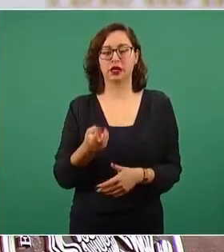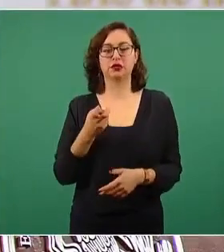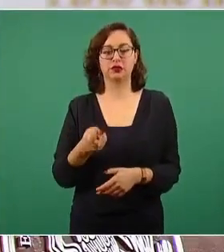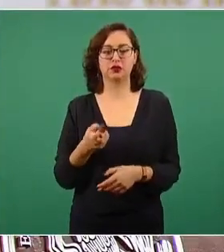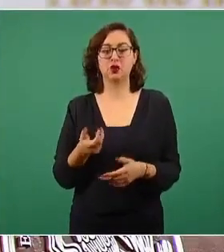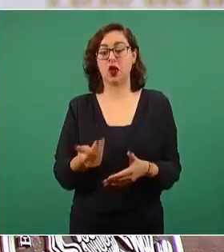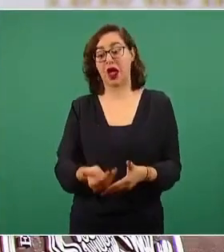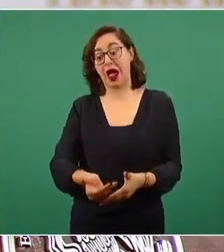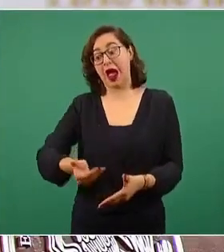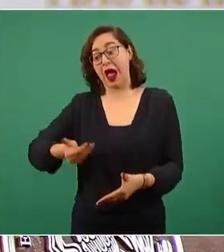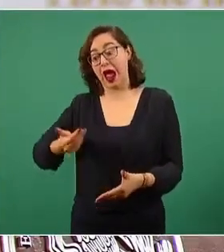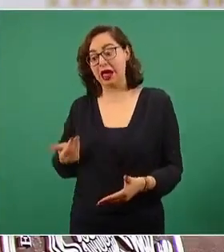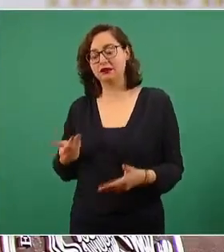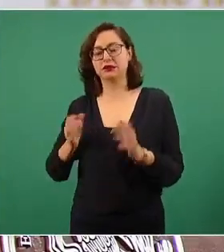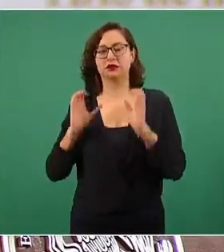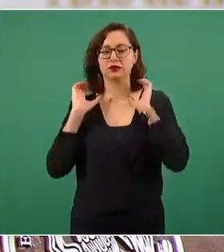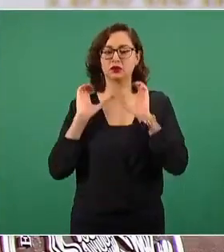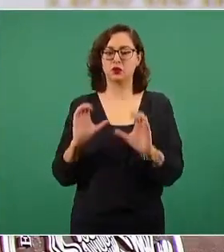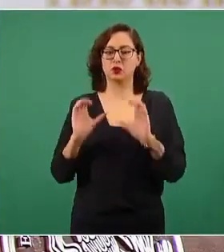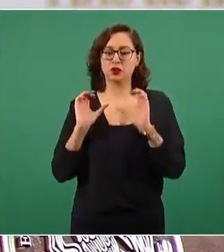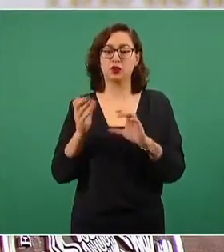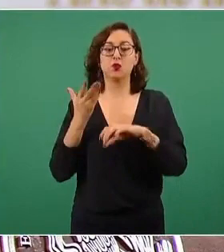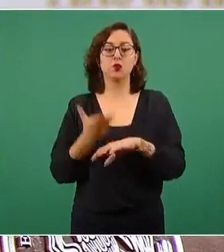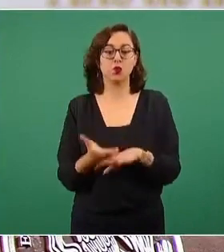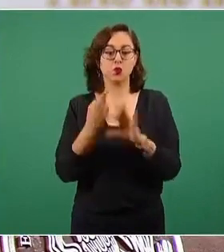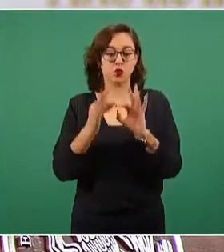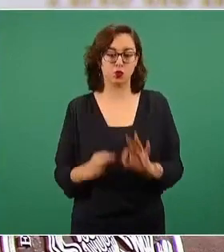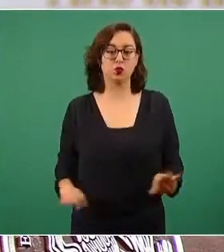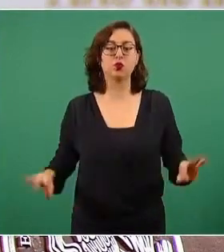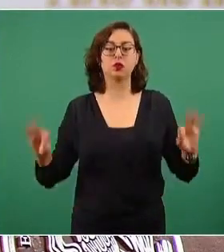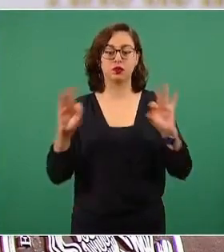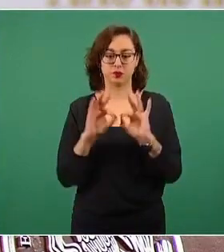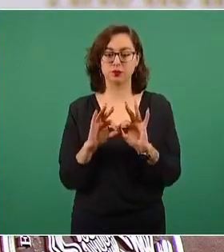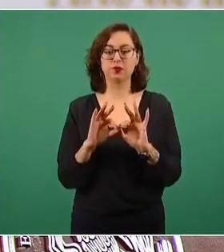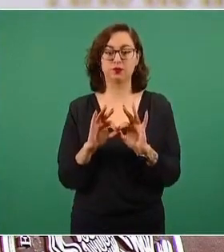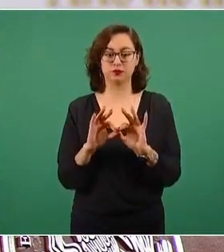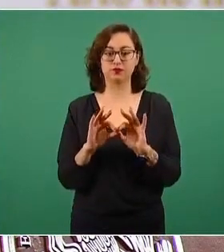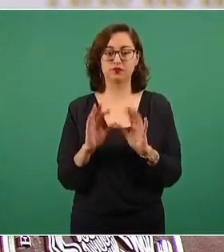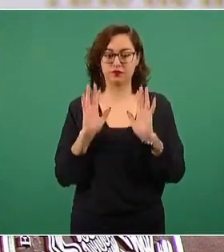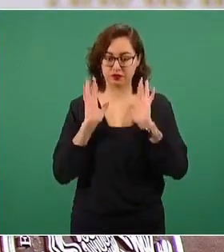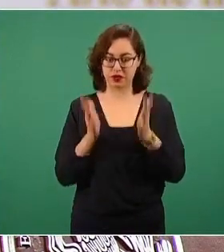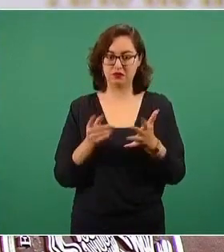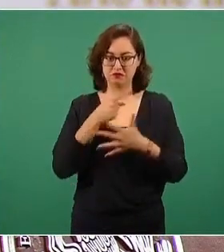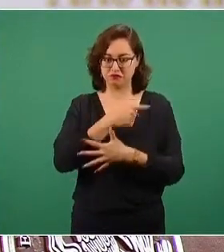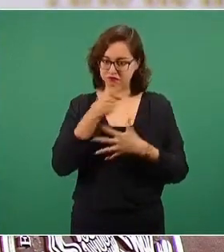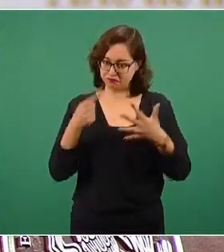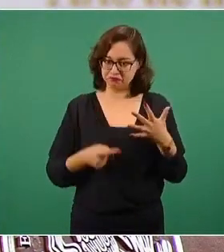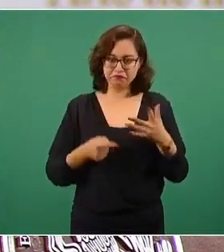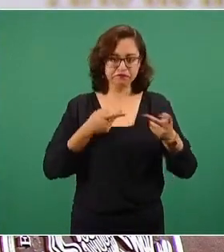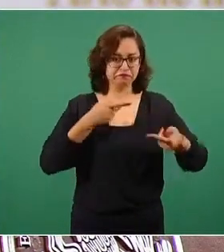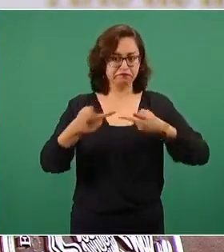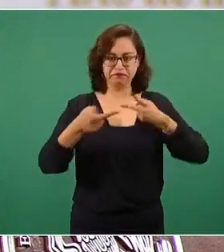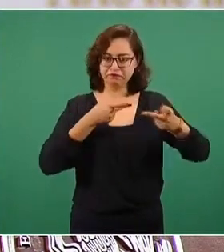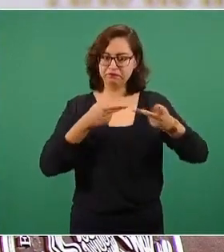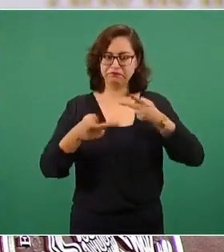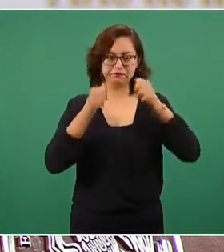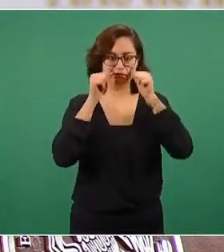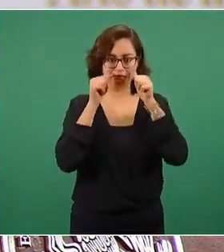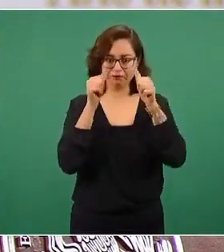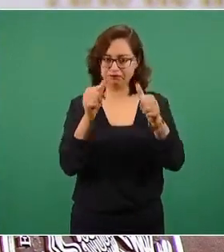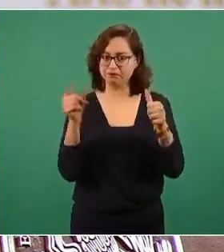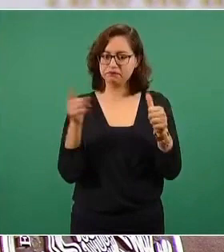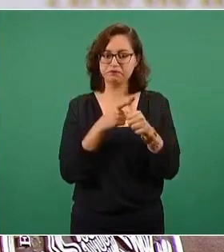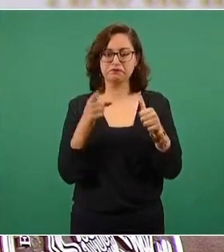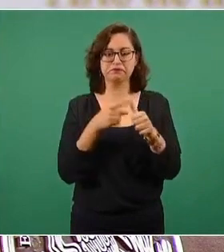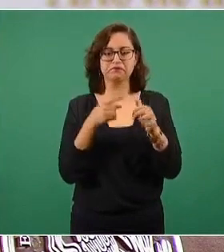medicina preventiva, que es fundamental, tiene una atención prioritaria. Desde